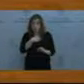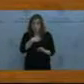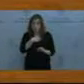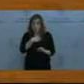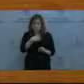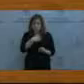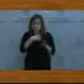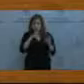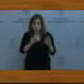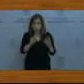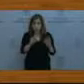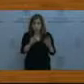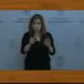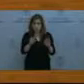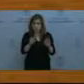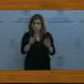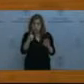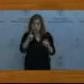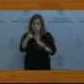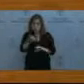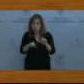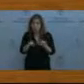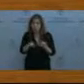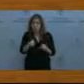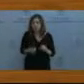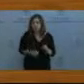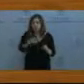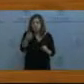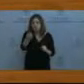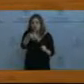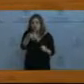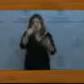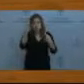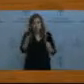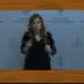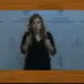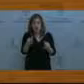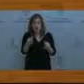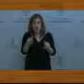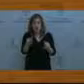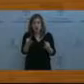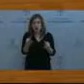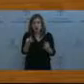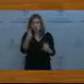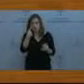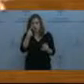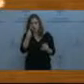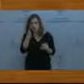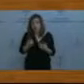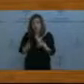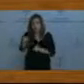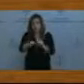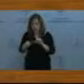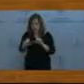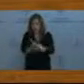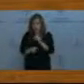a valorización química. Pero es que yo voy más allá. ¿Ustedes están seguros que la valorización química del CSR es menos contaminante